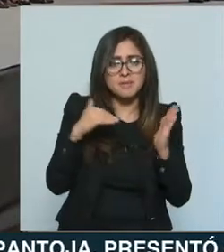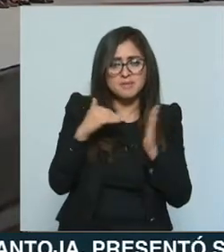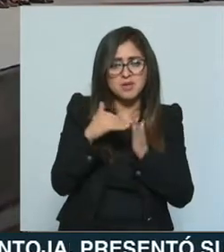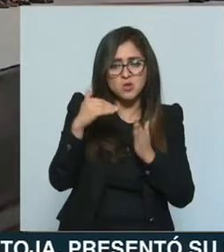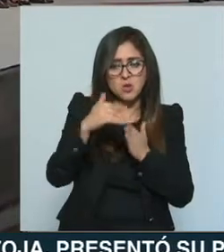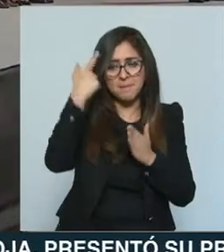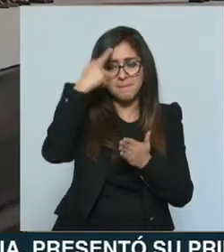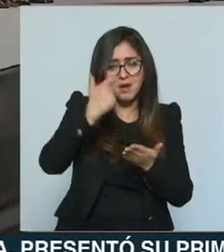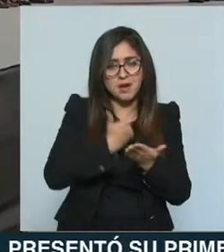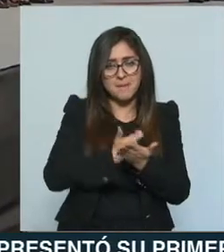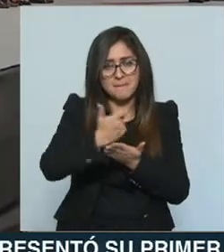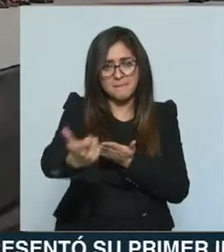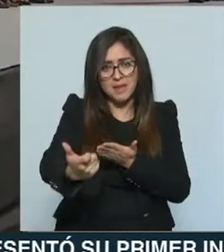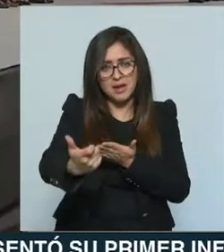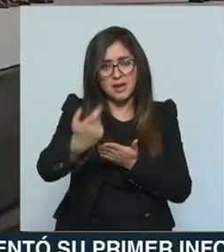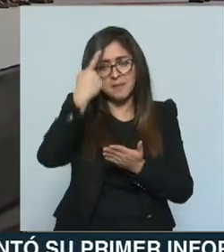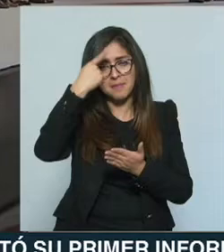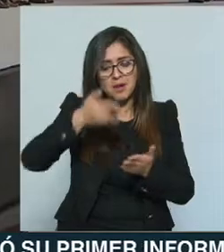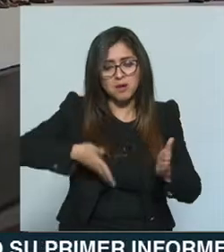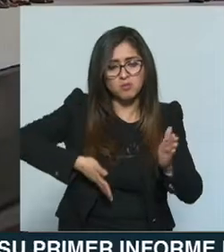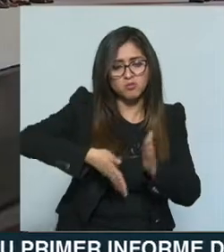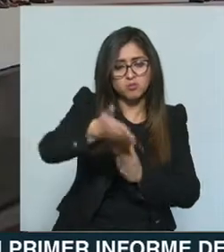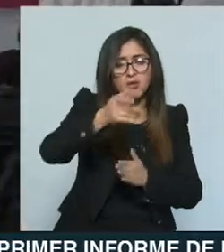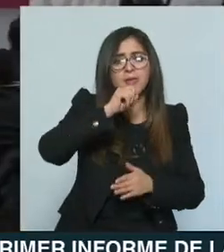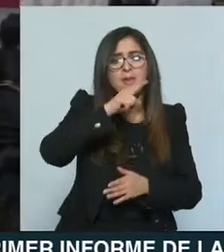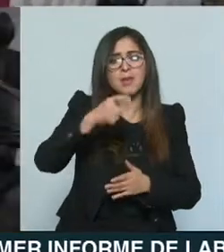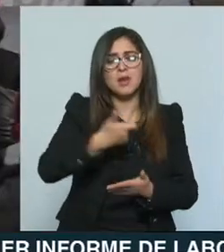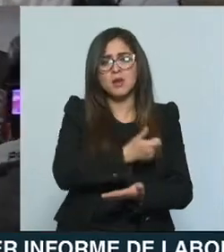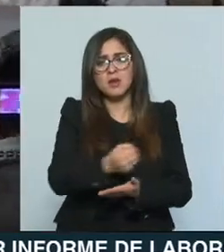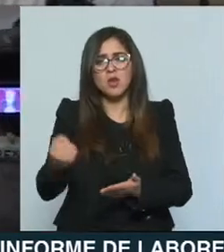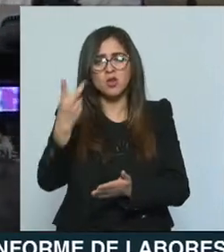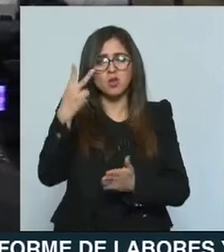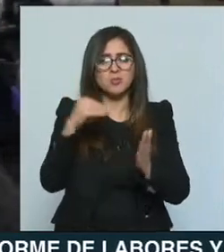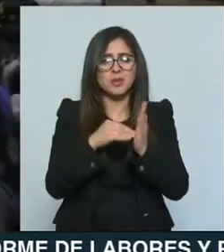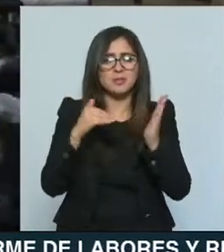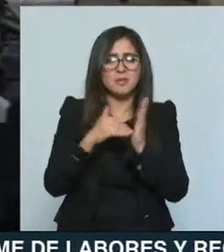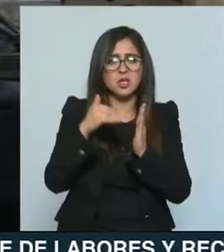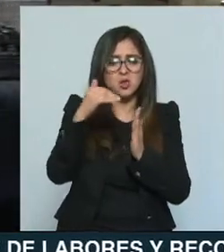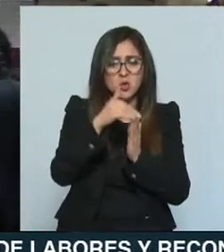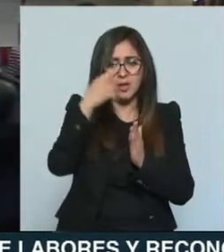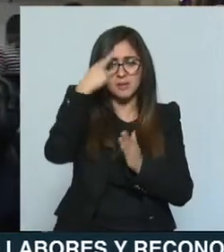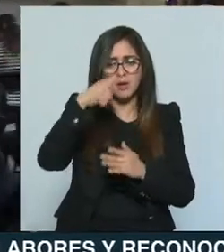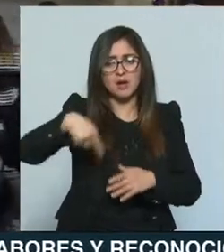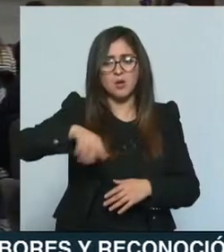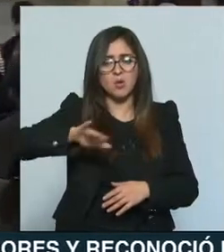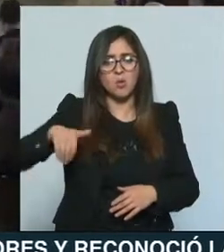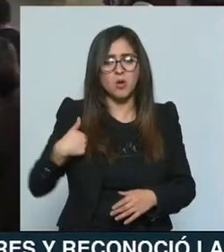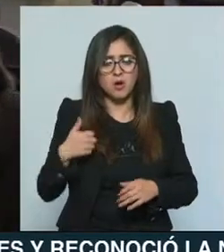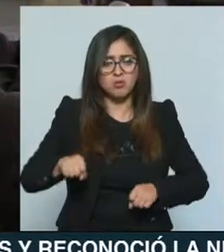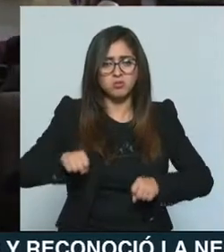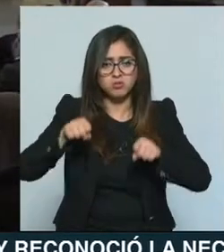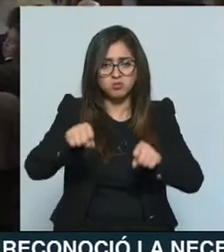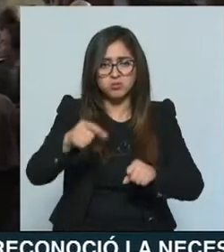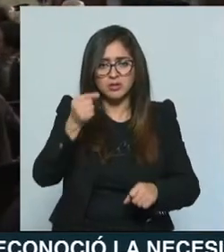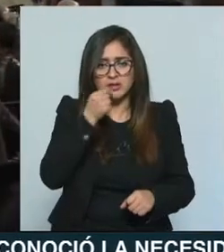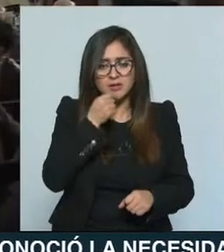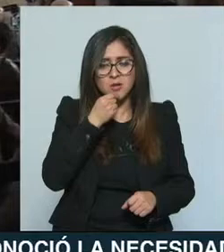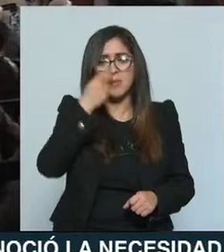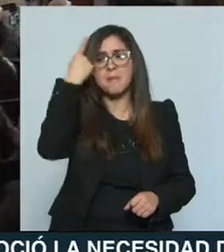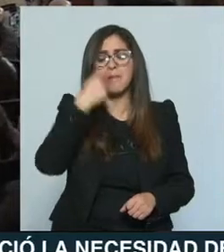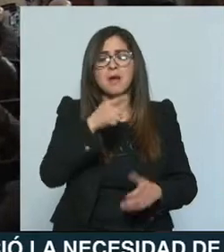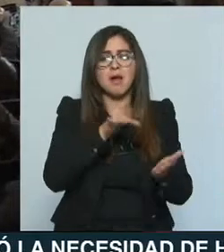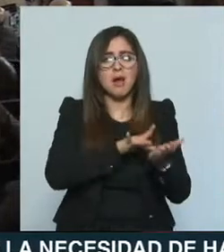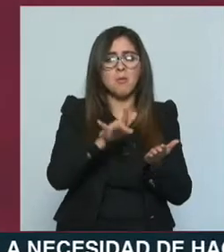pesos. El recorte de las estancias infantiles por 2,000 millones de pesos va a generar una crisis en las madres